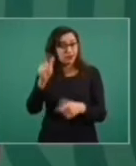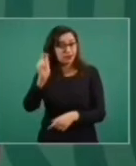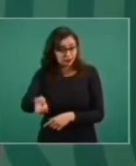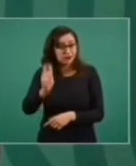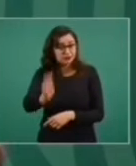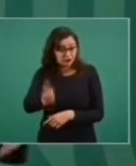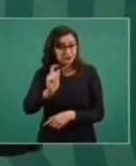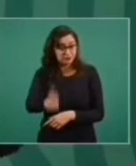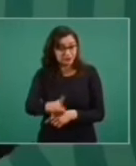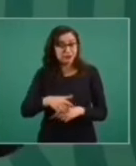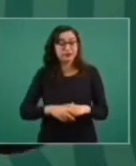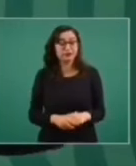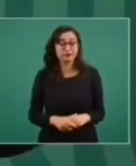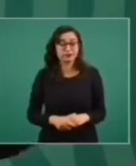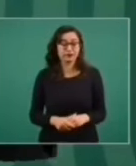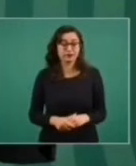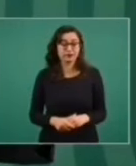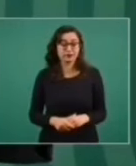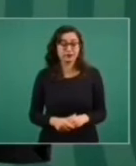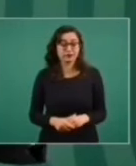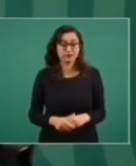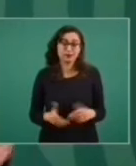y tenemos que optar.